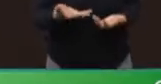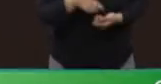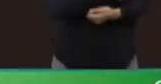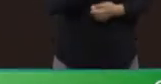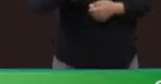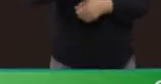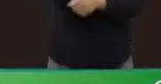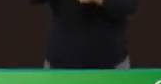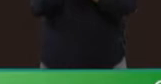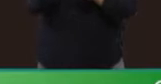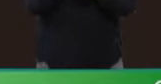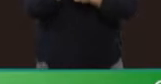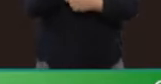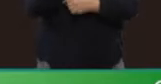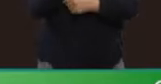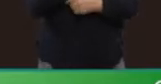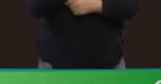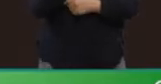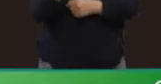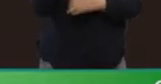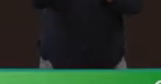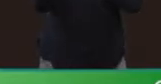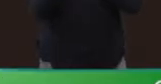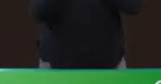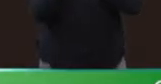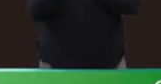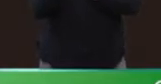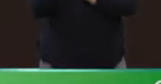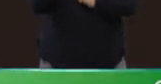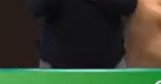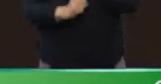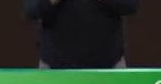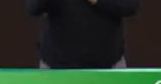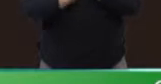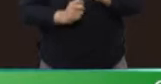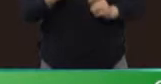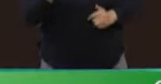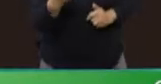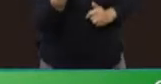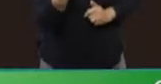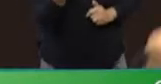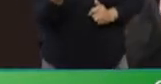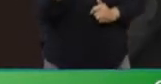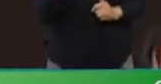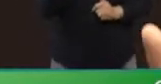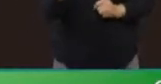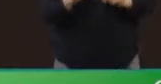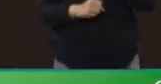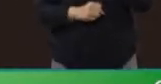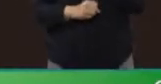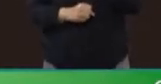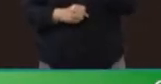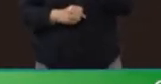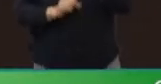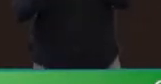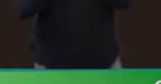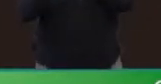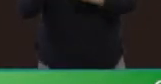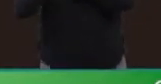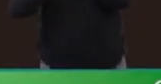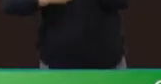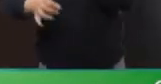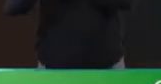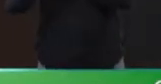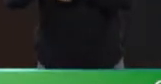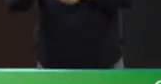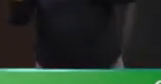mayores que reciben 6000 pesos de manera bimestral eso no alcanza es a ellos mismos los hemos escuchado en donde